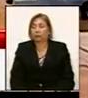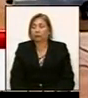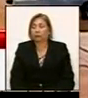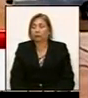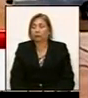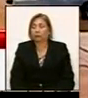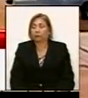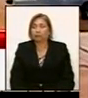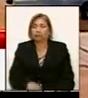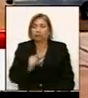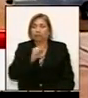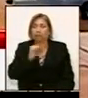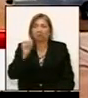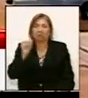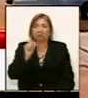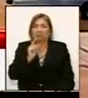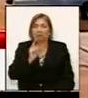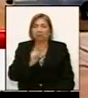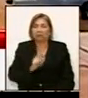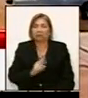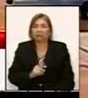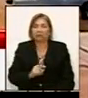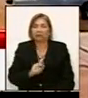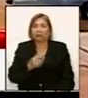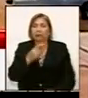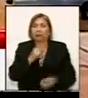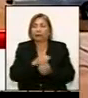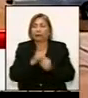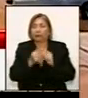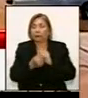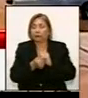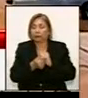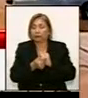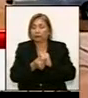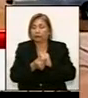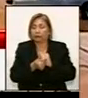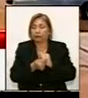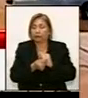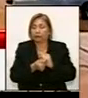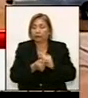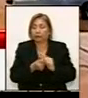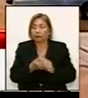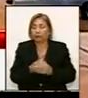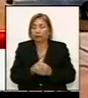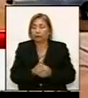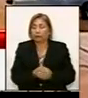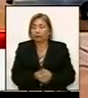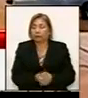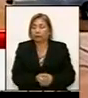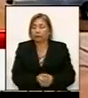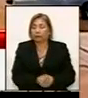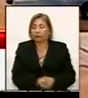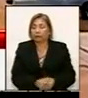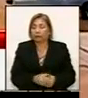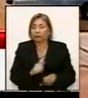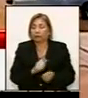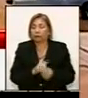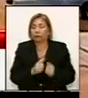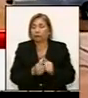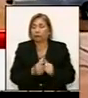En contra. No, está cambiando su voto y voy a volver a hacer el cómputo. No, él ha cambiado el